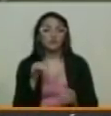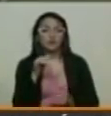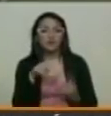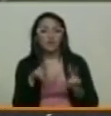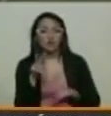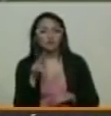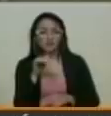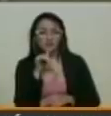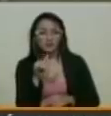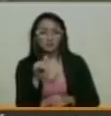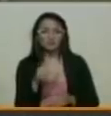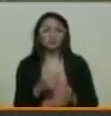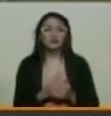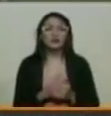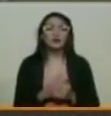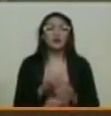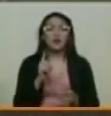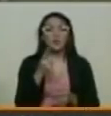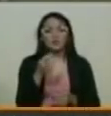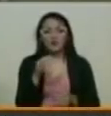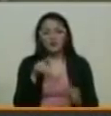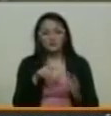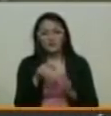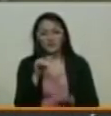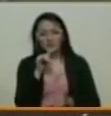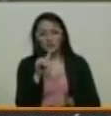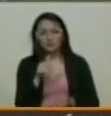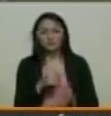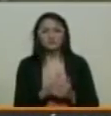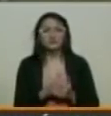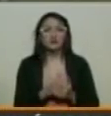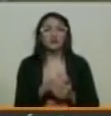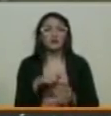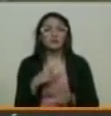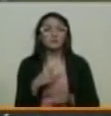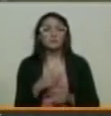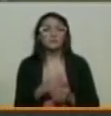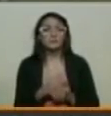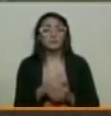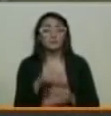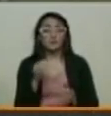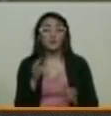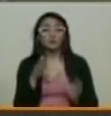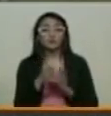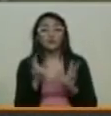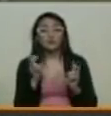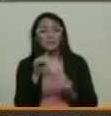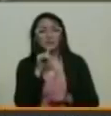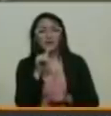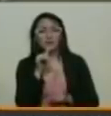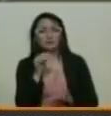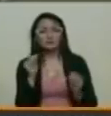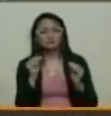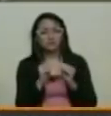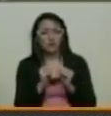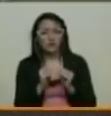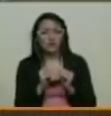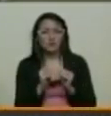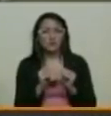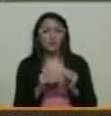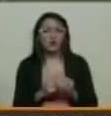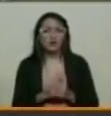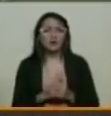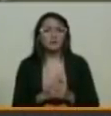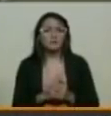1, y de nuevo a las 2 de la tarde volvieron a entrar, pero el paquete de las denuncias que se hicieron fueron exactamente igual,